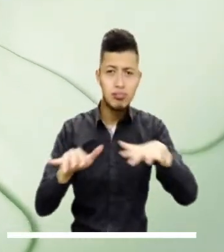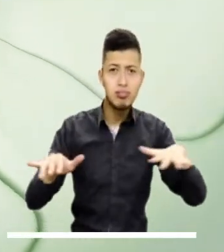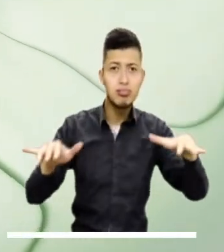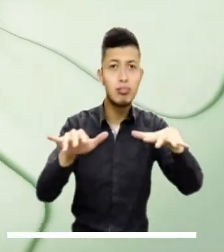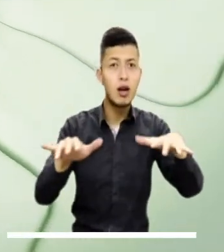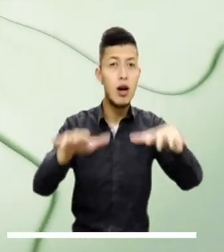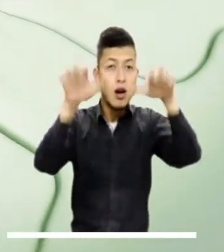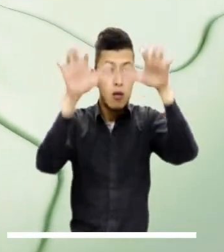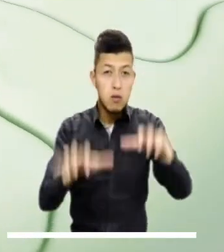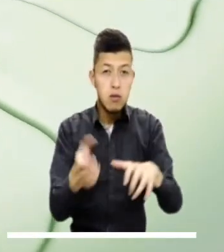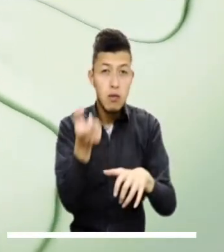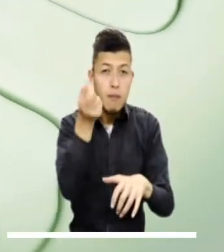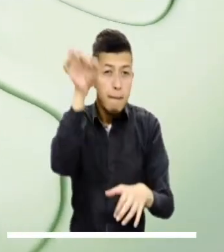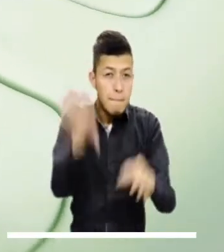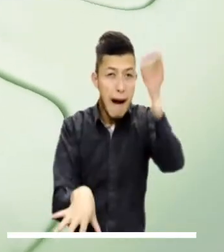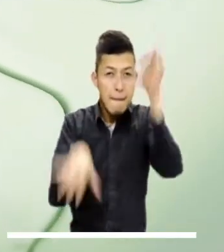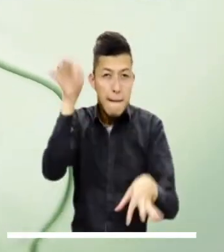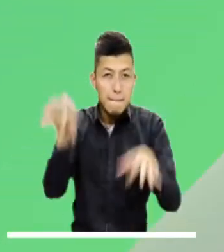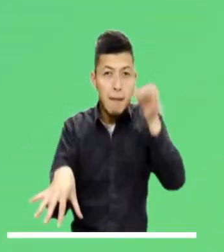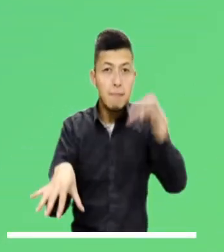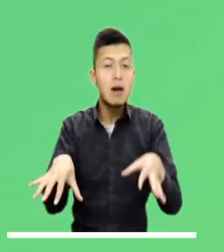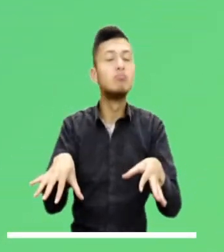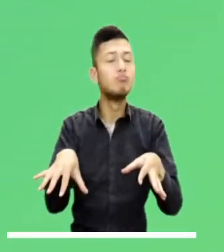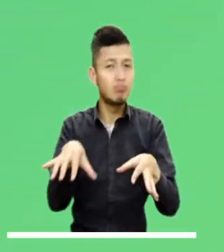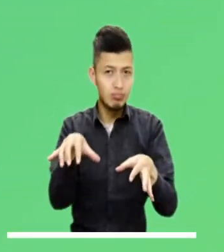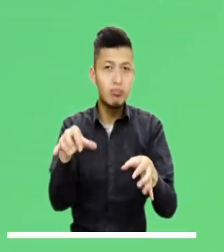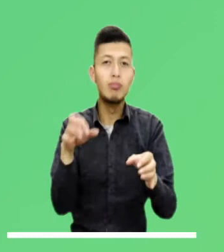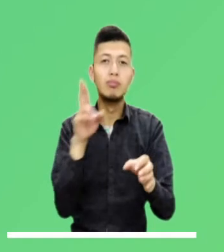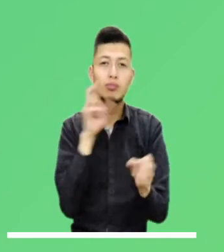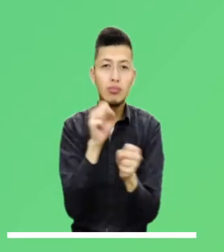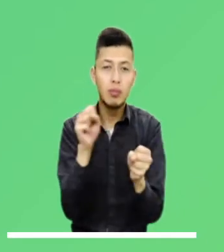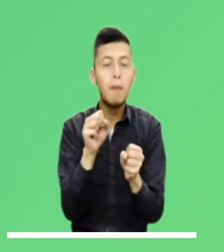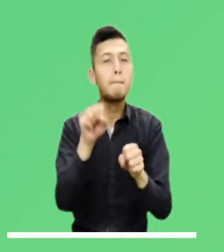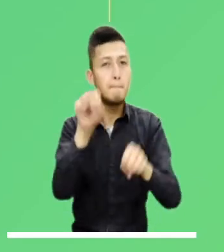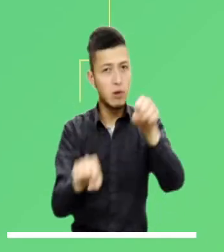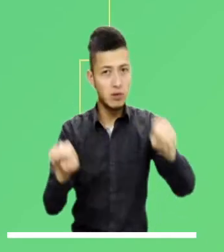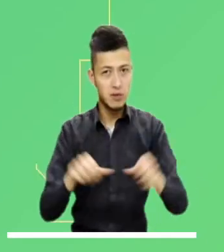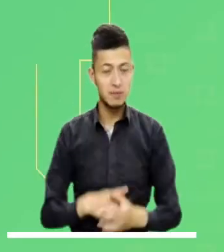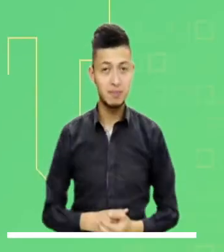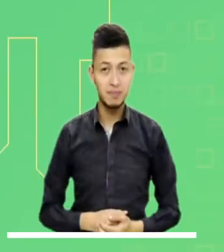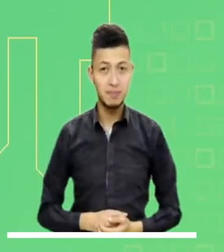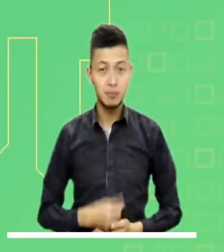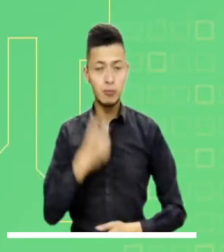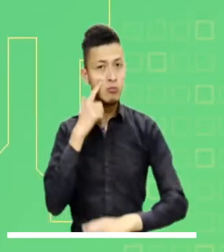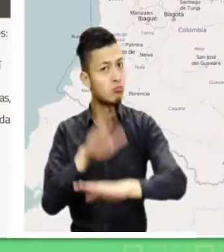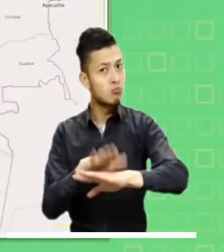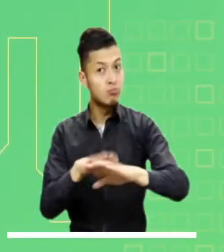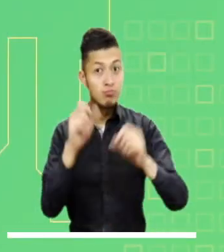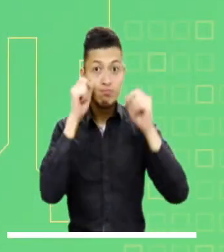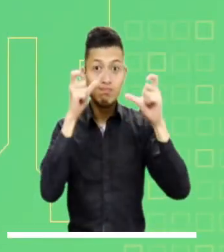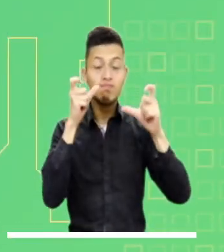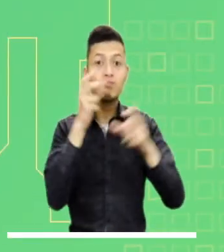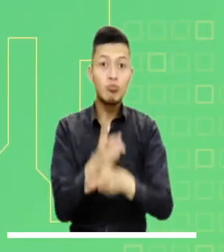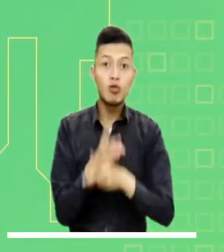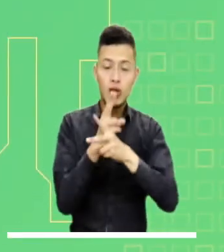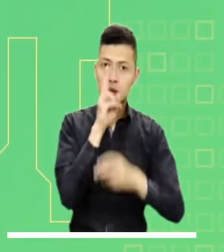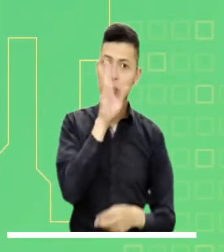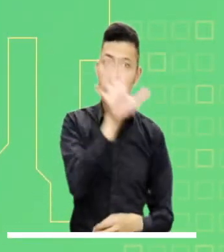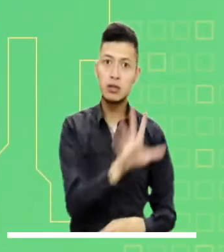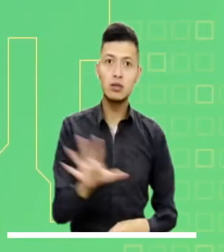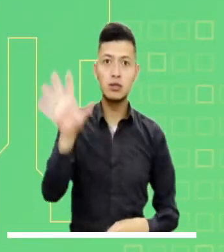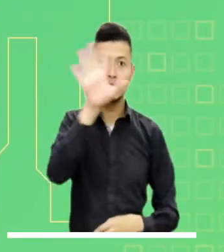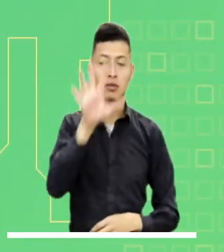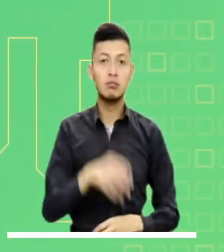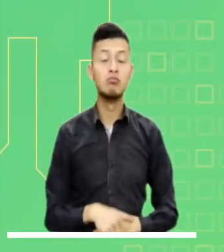No se descarta granizo durante la jornada. Conozcamos las alertas activas en el país. Vuelve la alerta roja por probabilidad de